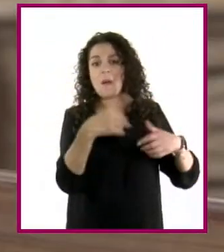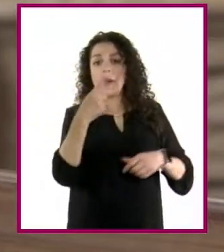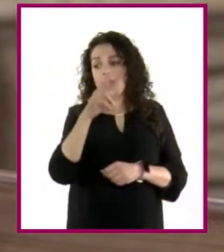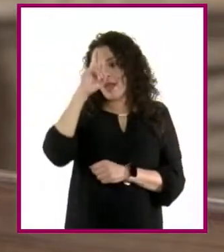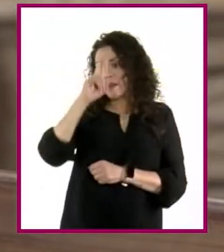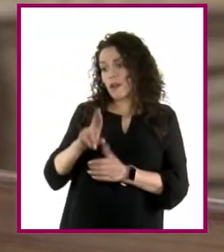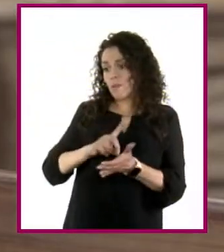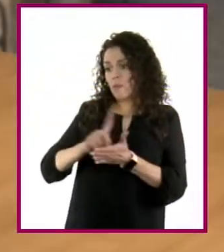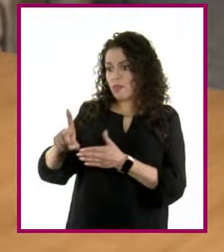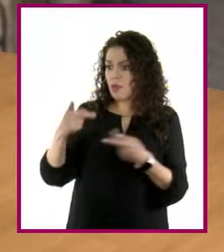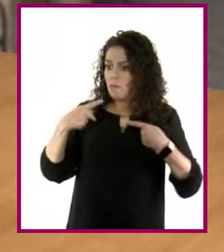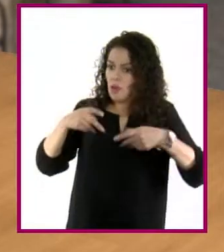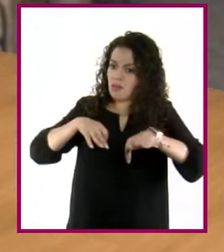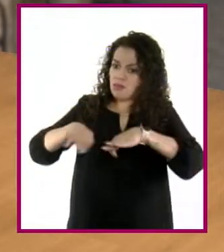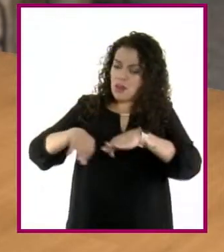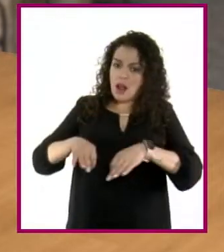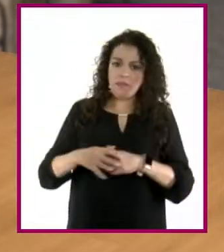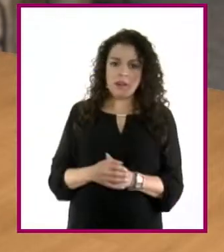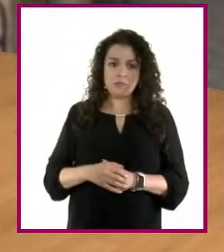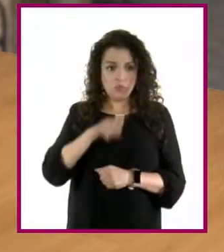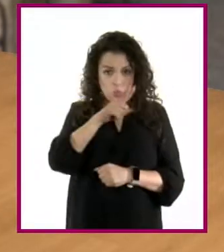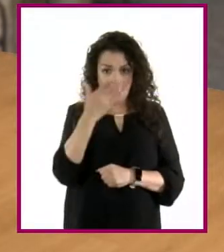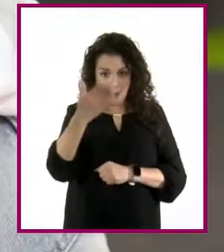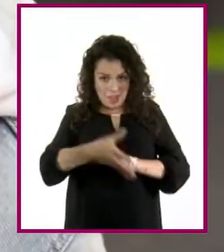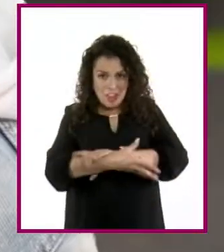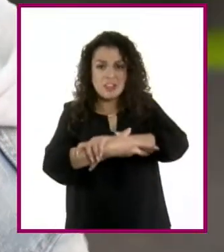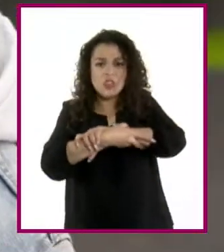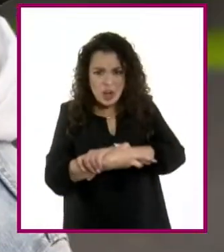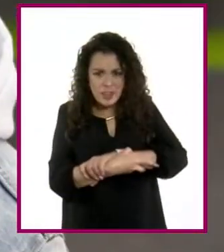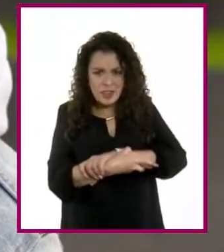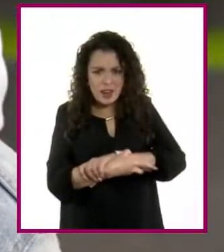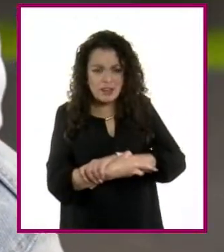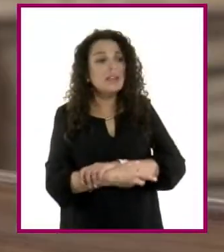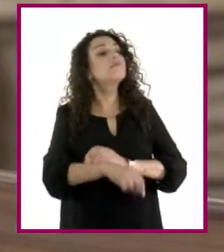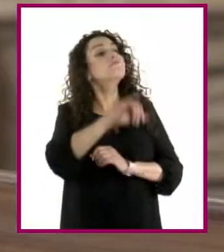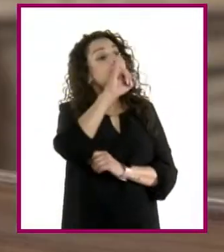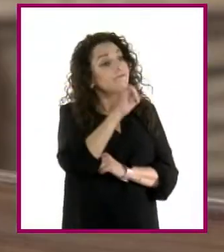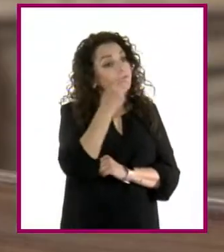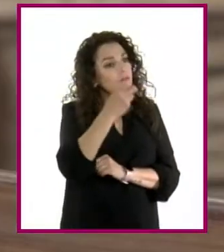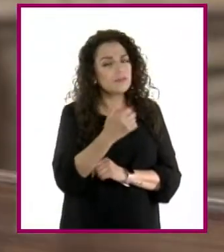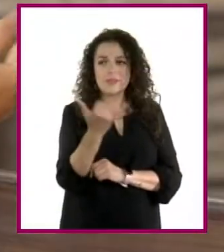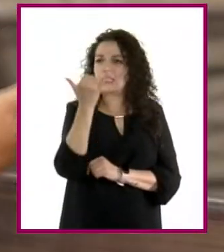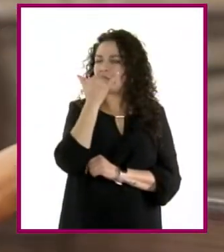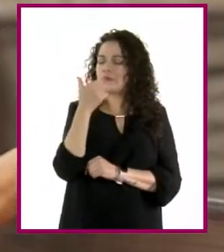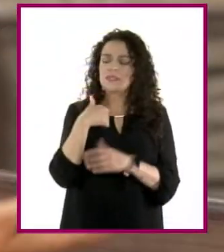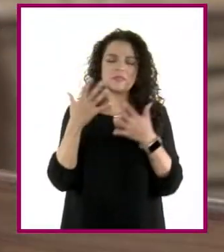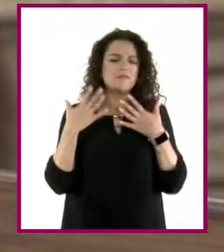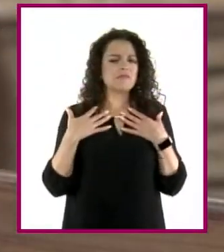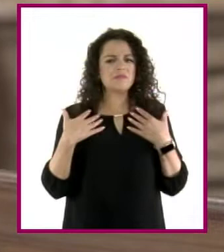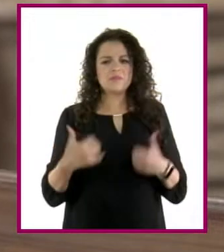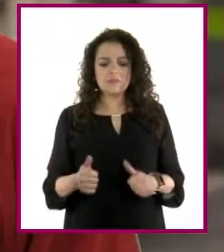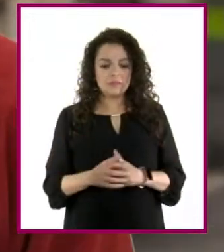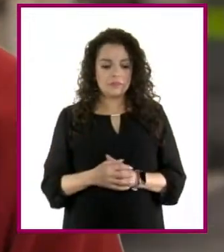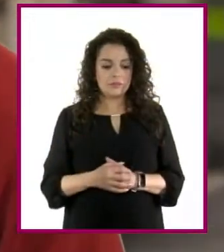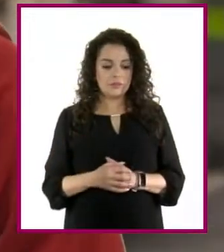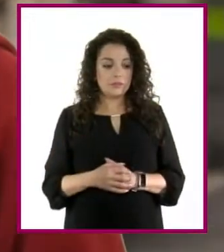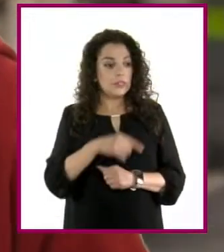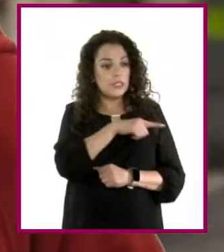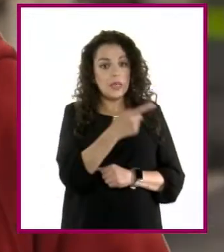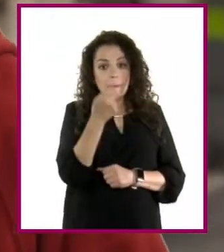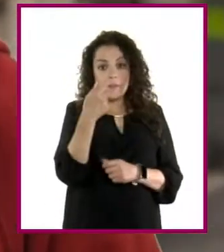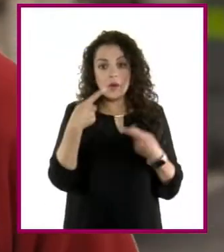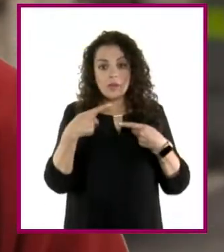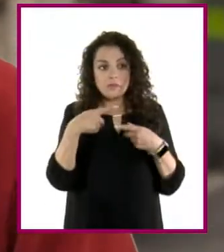pidiendo solidaridad? Justamente. Perdón, pero no entiendo. Ay, Emi, ¿no ves que son re poquitos protestando?